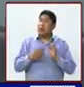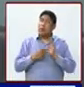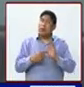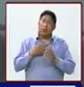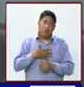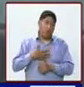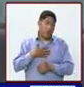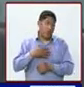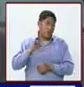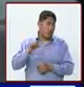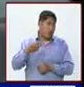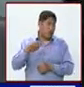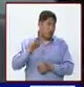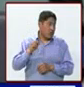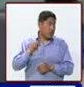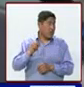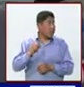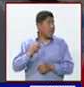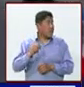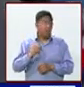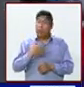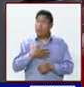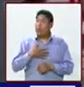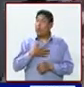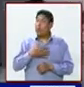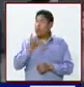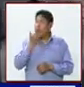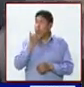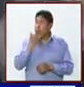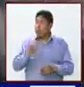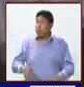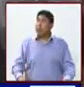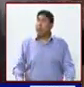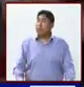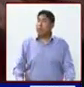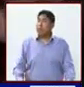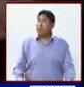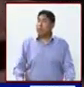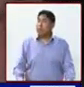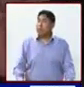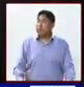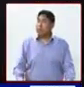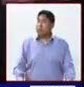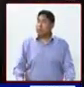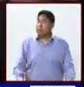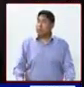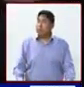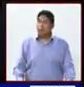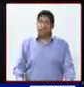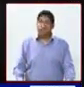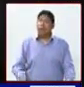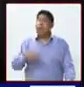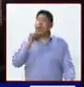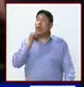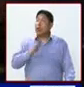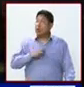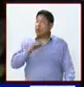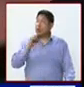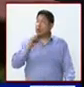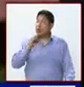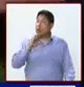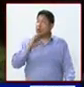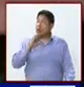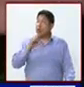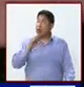si me permites, John, por favor, muéstrenos sus rodillas, doña Octavia. Doña Octavia no